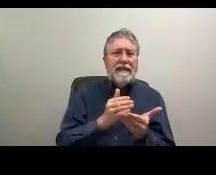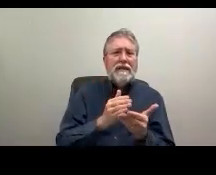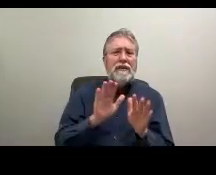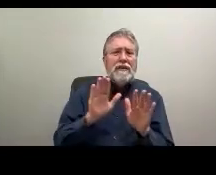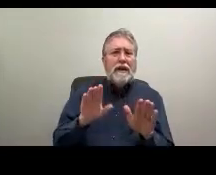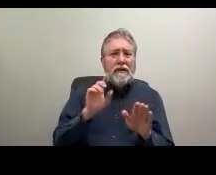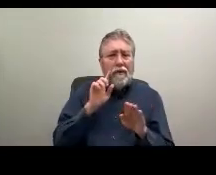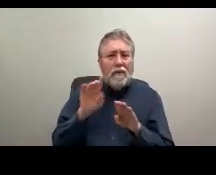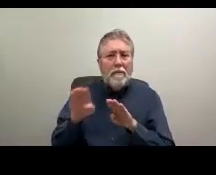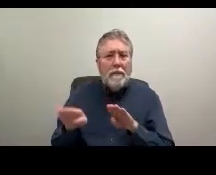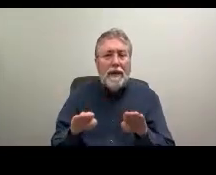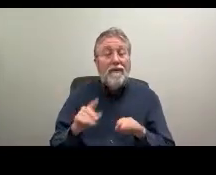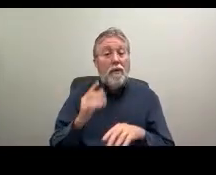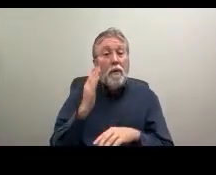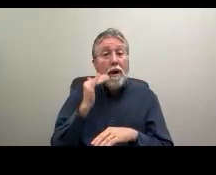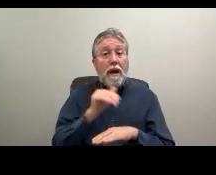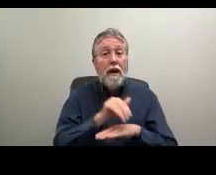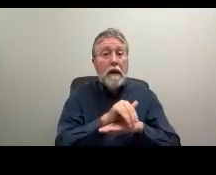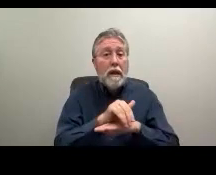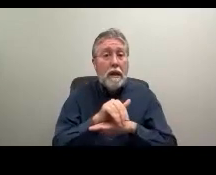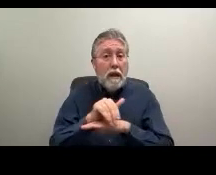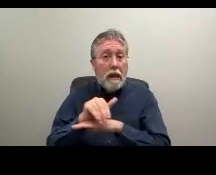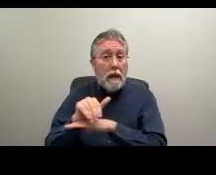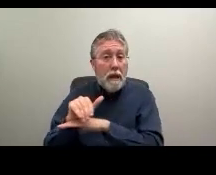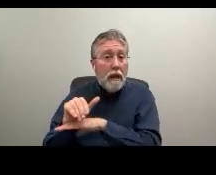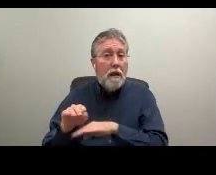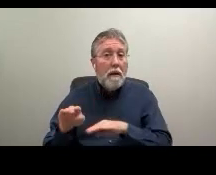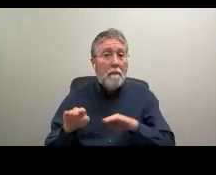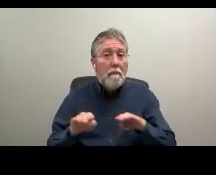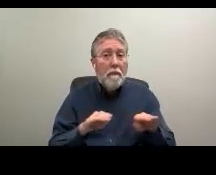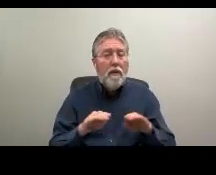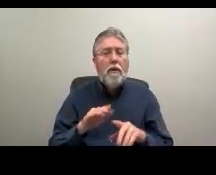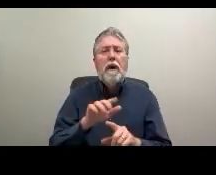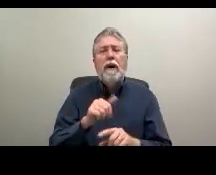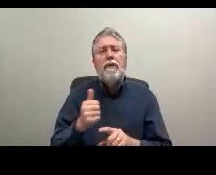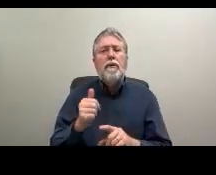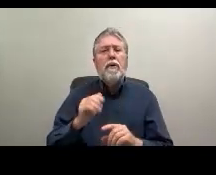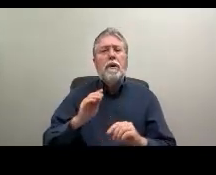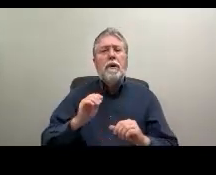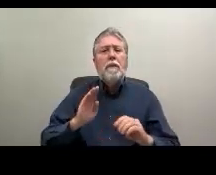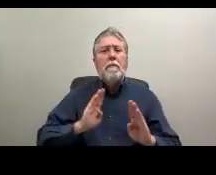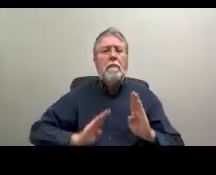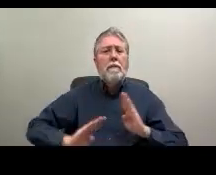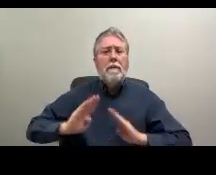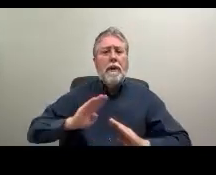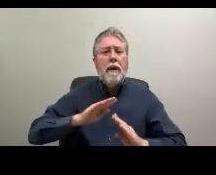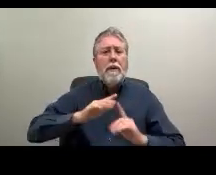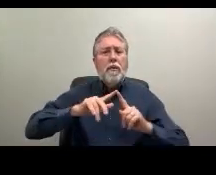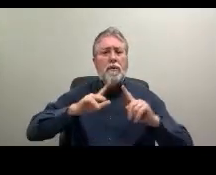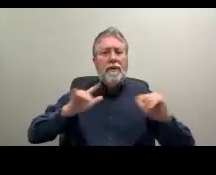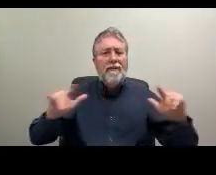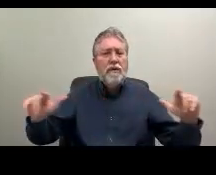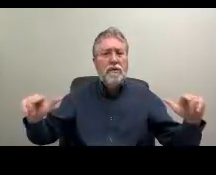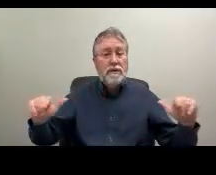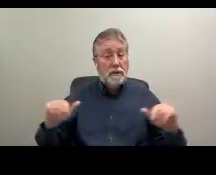comportamiento nocturno u otra biodiversidad. ¿Tienes idea de cómo responder a una pregunta como